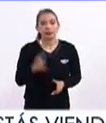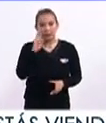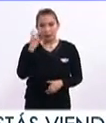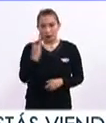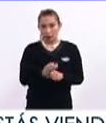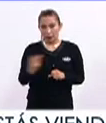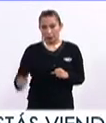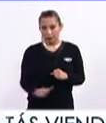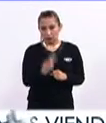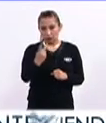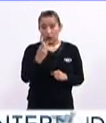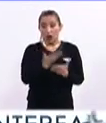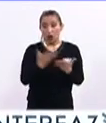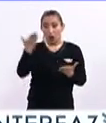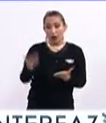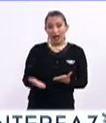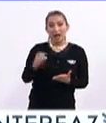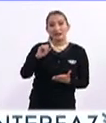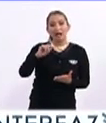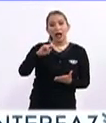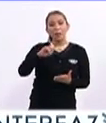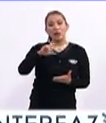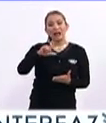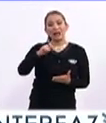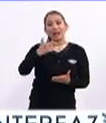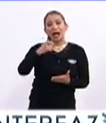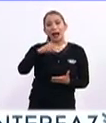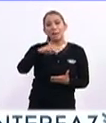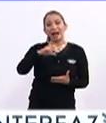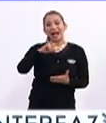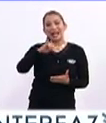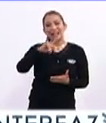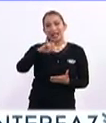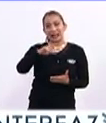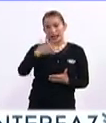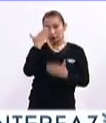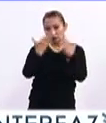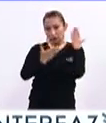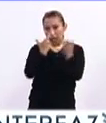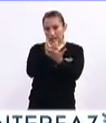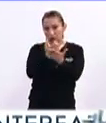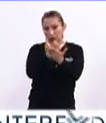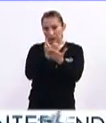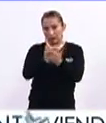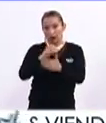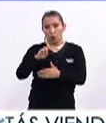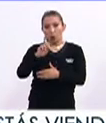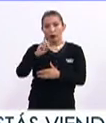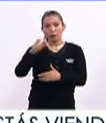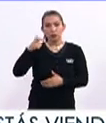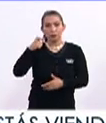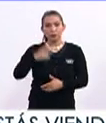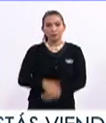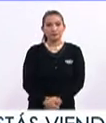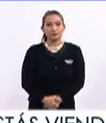ver la segunda pregunta. En esta ocasión es de Samuel Gamaliel Rosas, que estudia Economía también en la UAM Xochimilco.